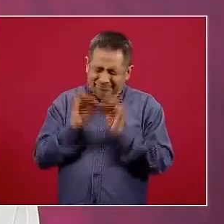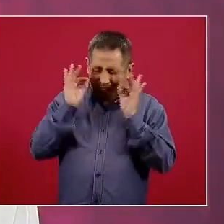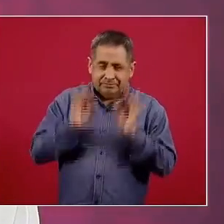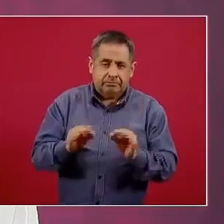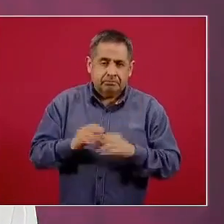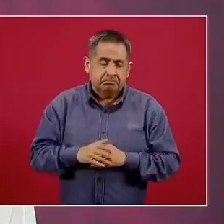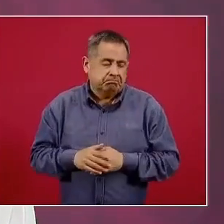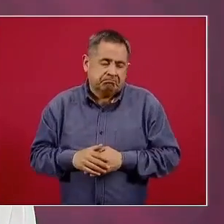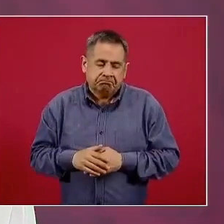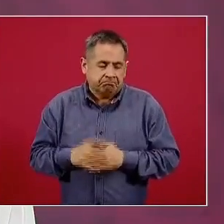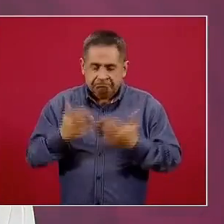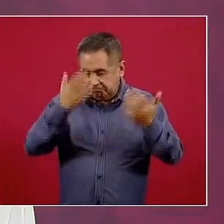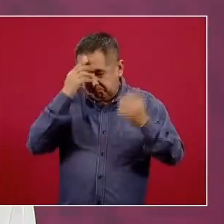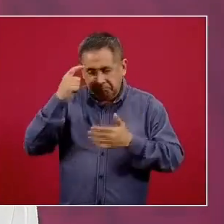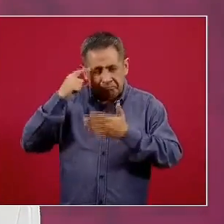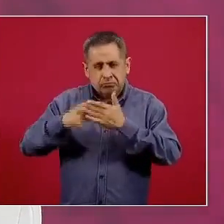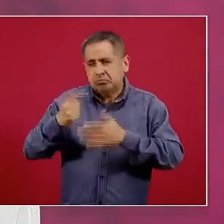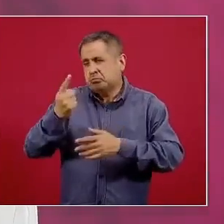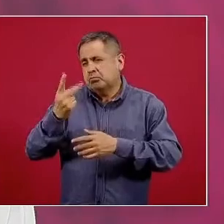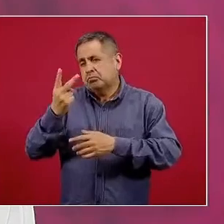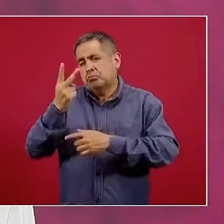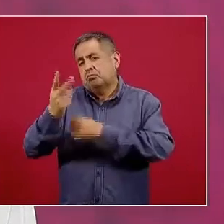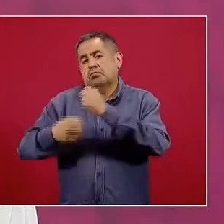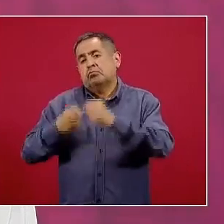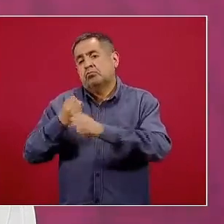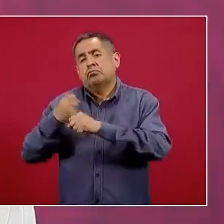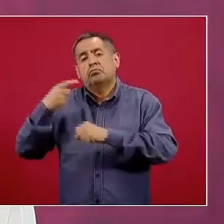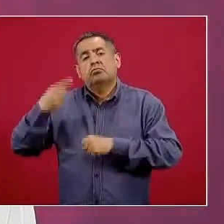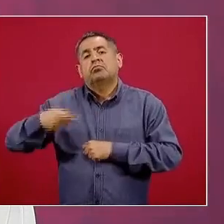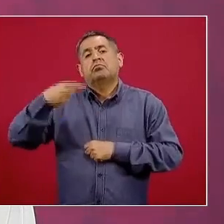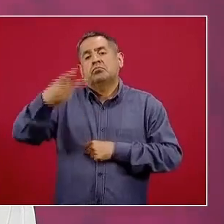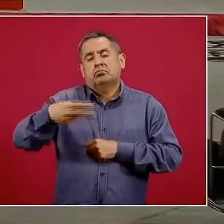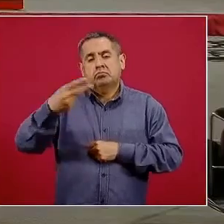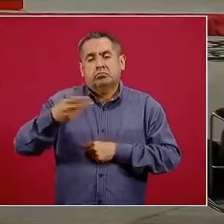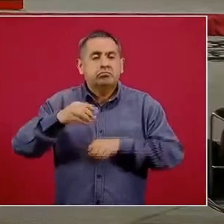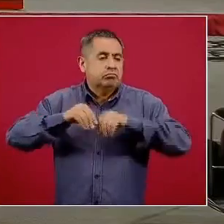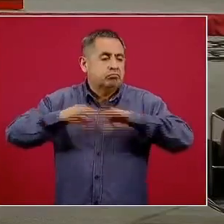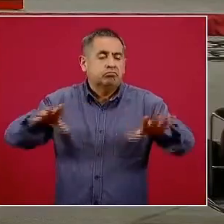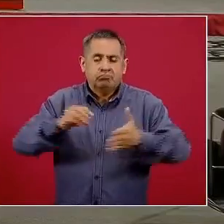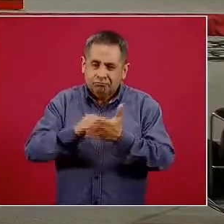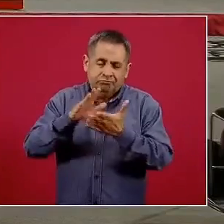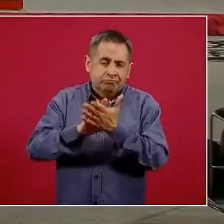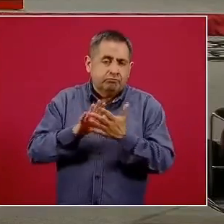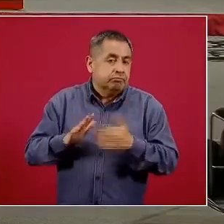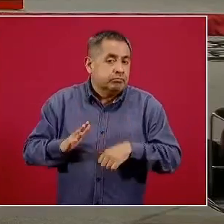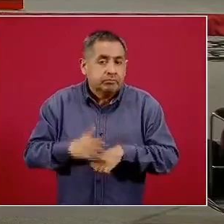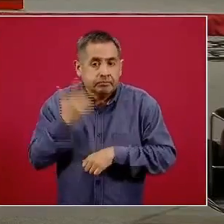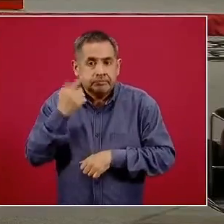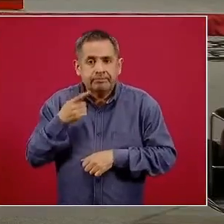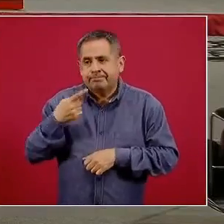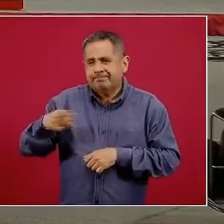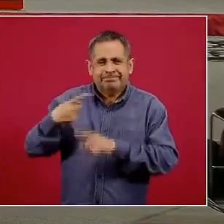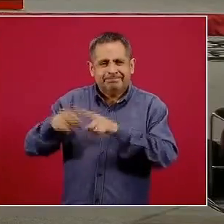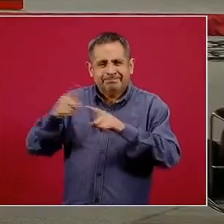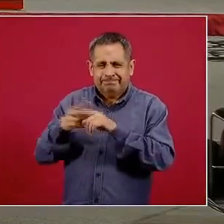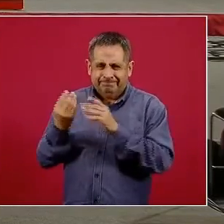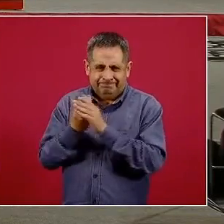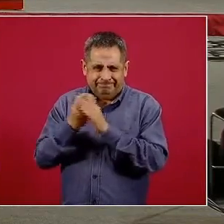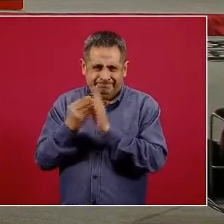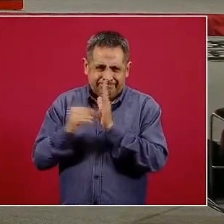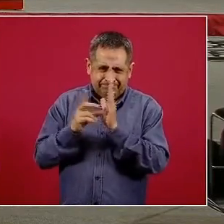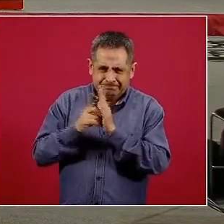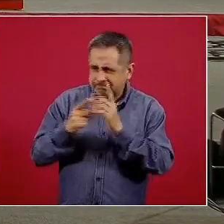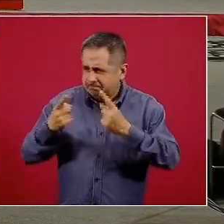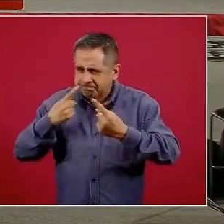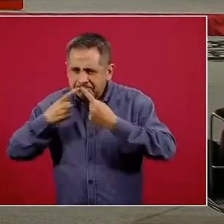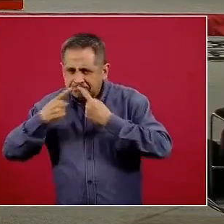Seguramente un par de años después de este primer año de la epidemia. ¿Por qué razón? Por los distintos métodos que se utilizan